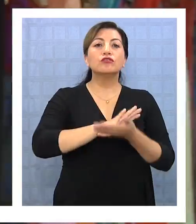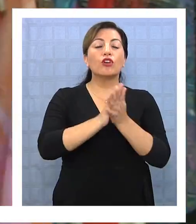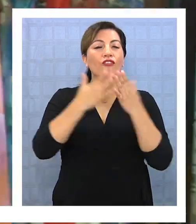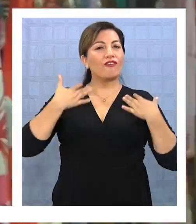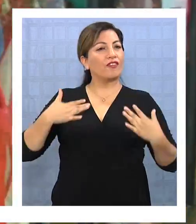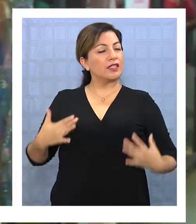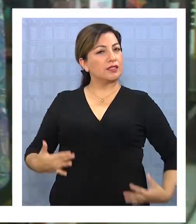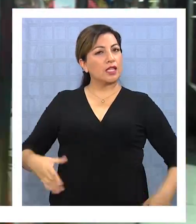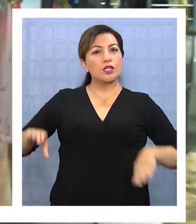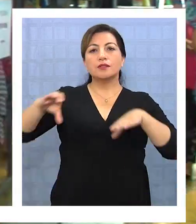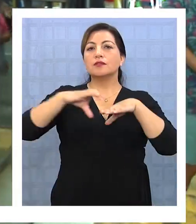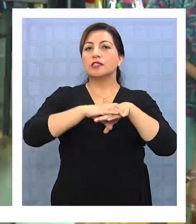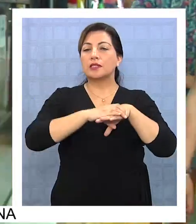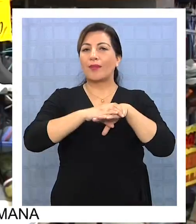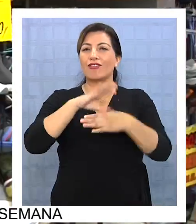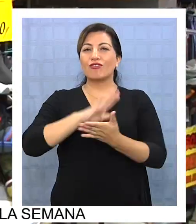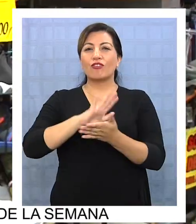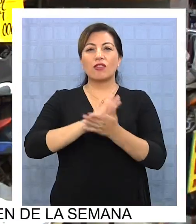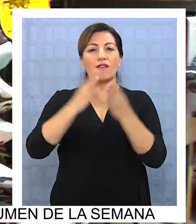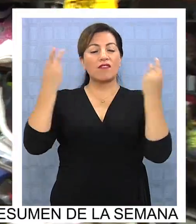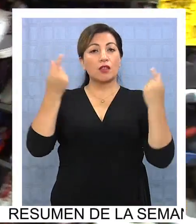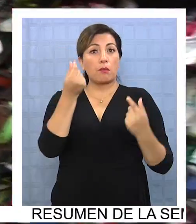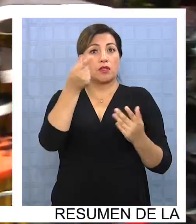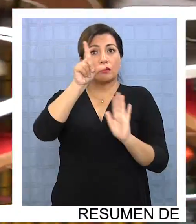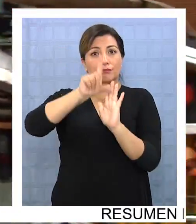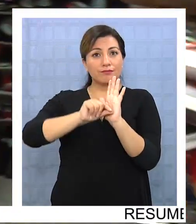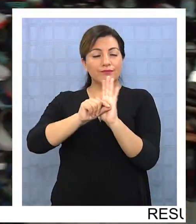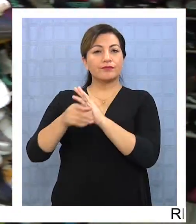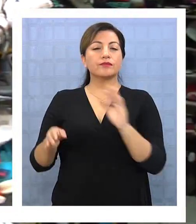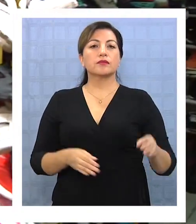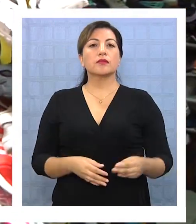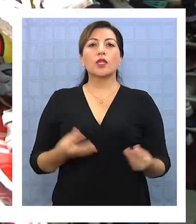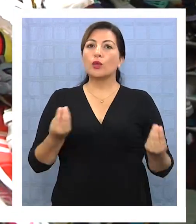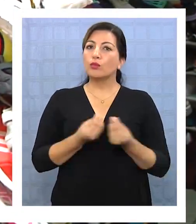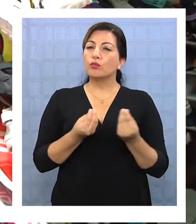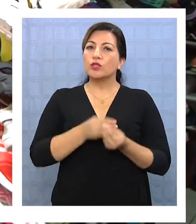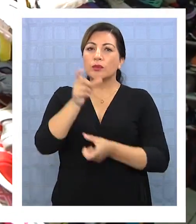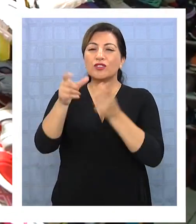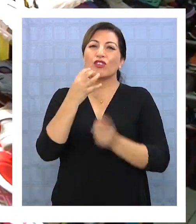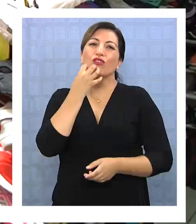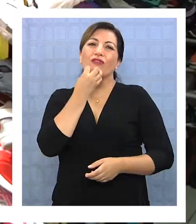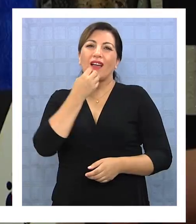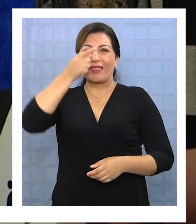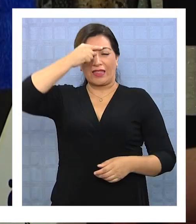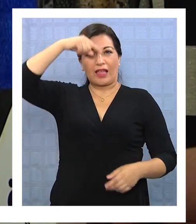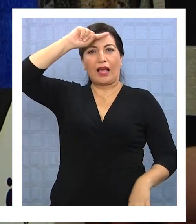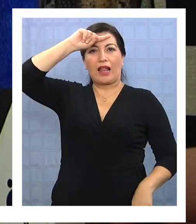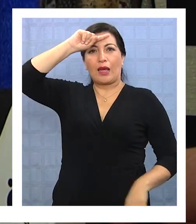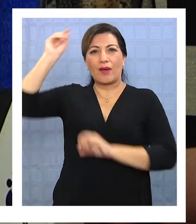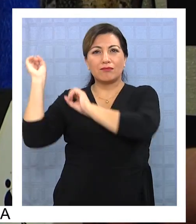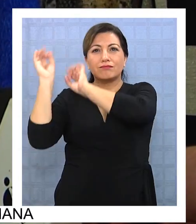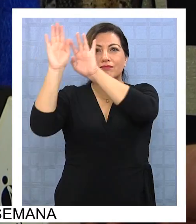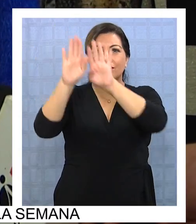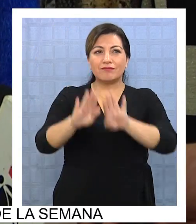vestidos y zapatos de fiesta a precios muy cómodos. Viene mucha gente de Antofagasta, de Calama,